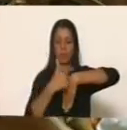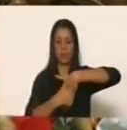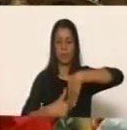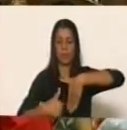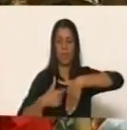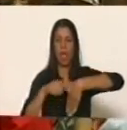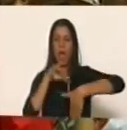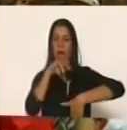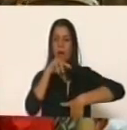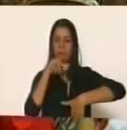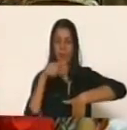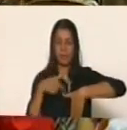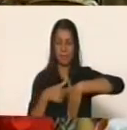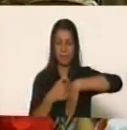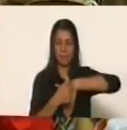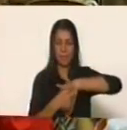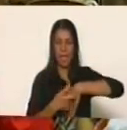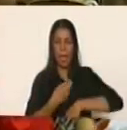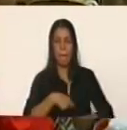de Venezuela.